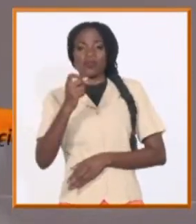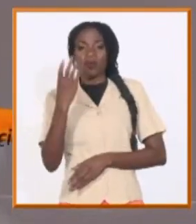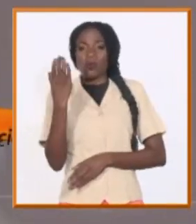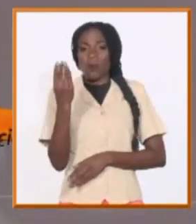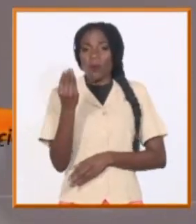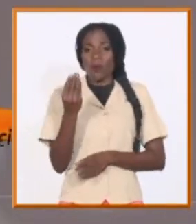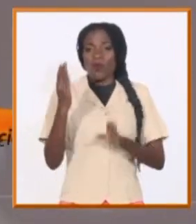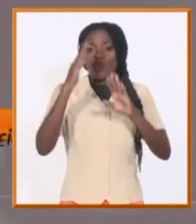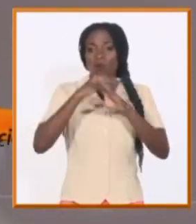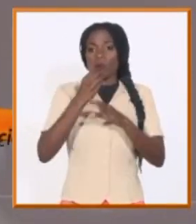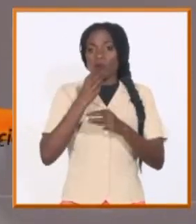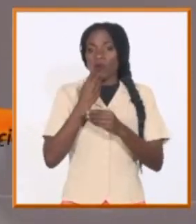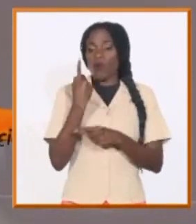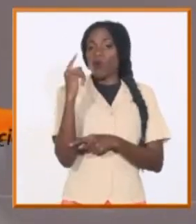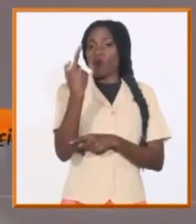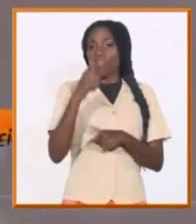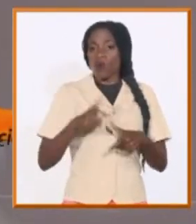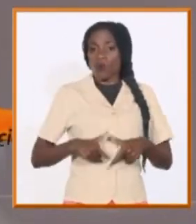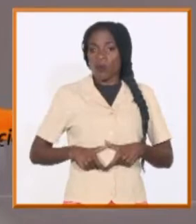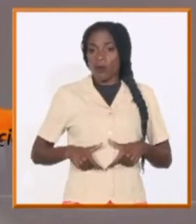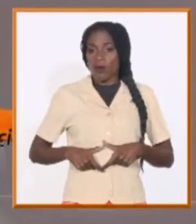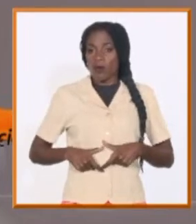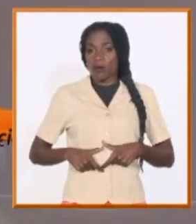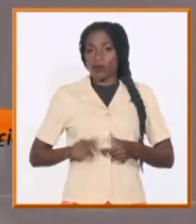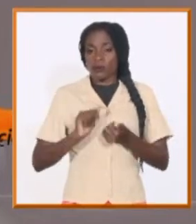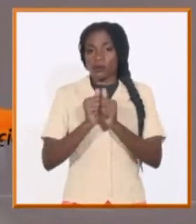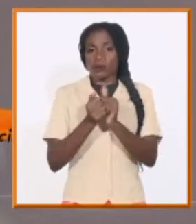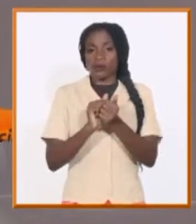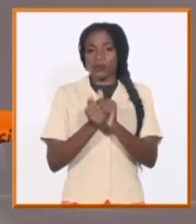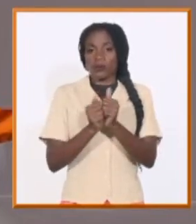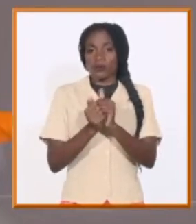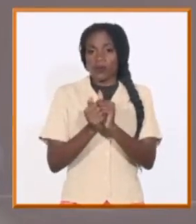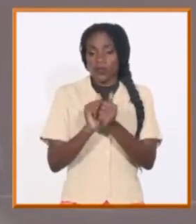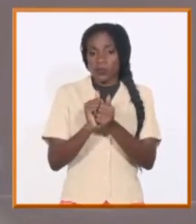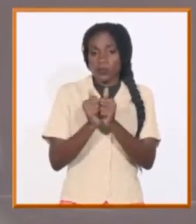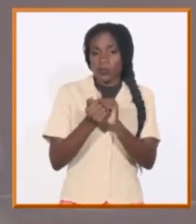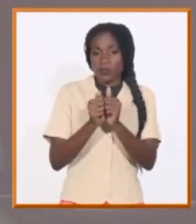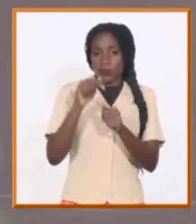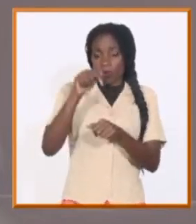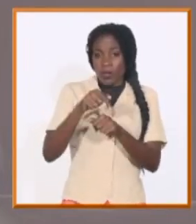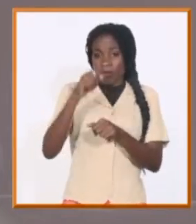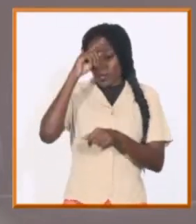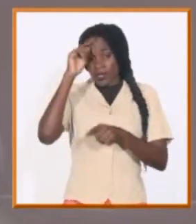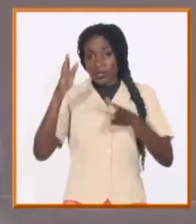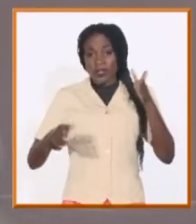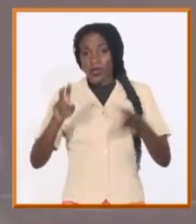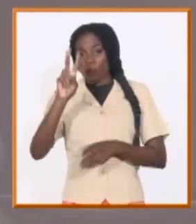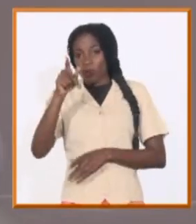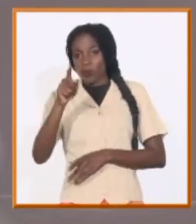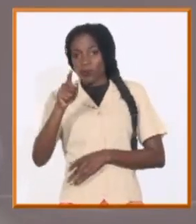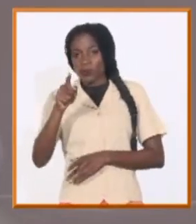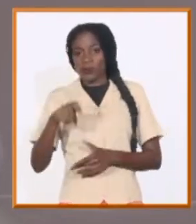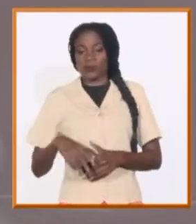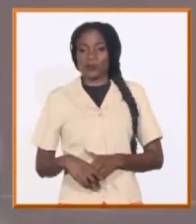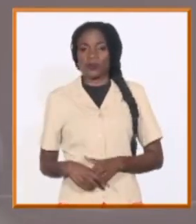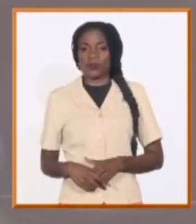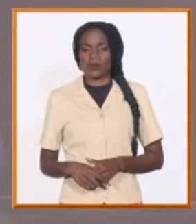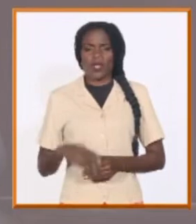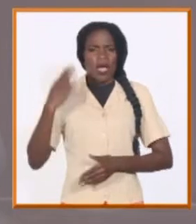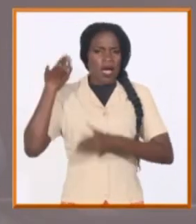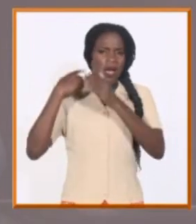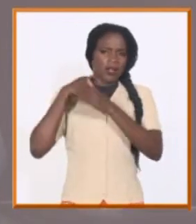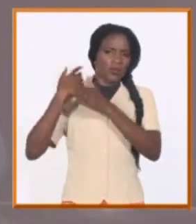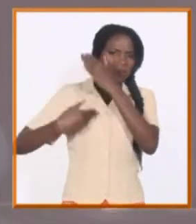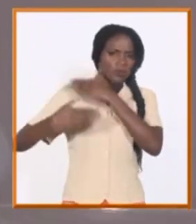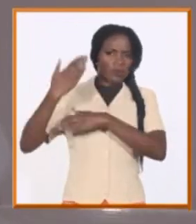Cuba no tuviese al menos una medalla en algún deporte colectivo. Al menos en uno, en este siglo XXI. No nos vamos a ir a décadas atrás.